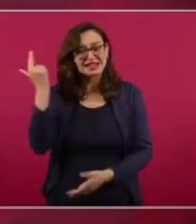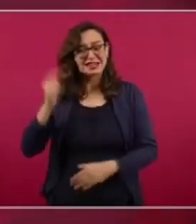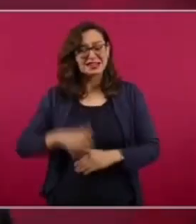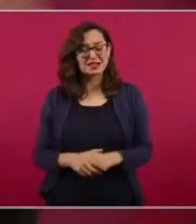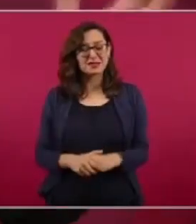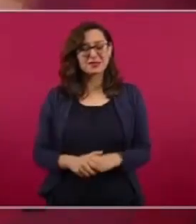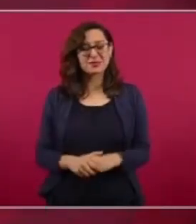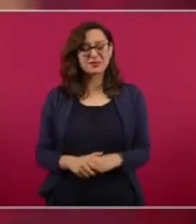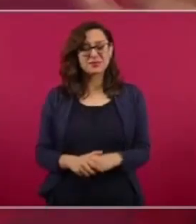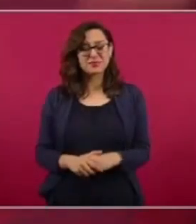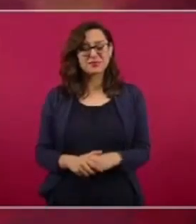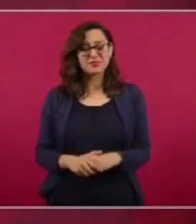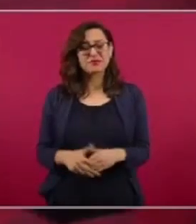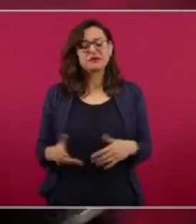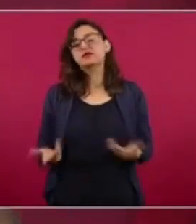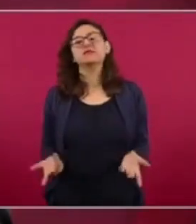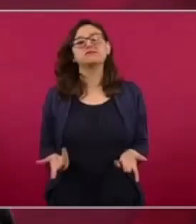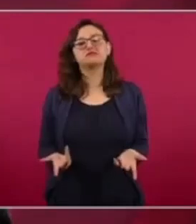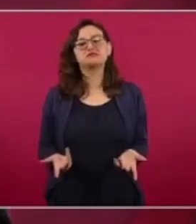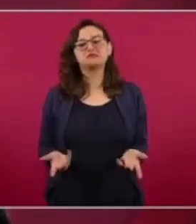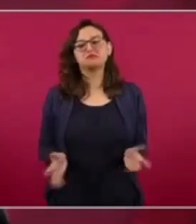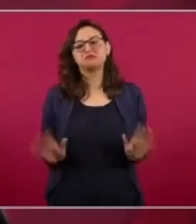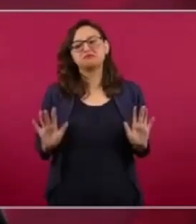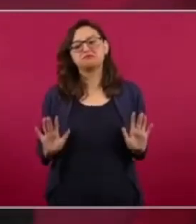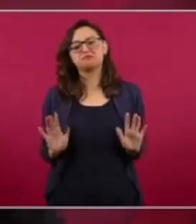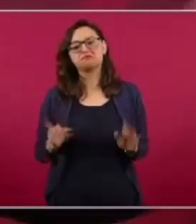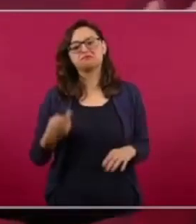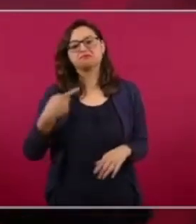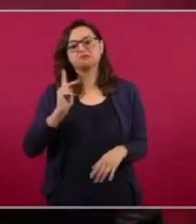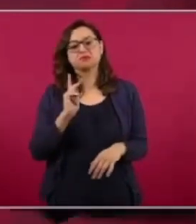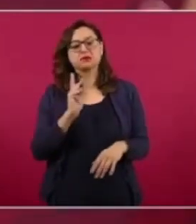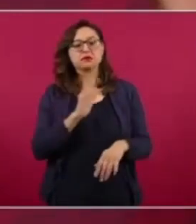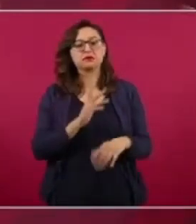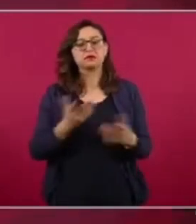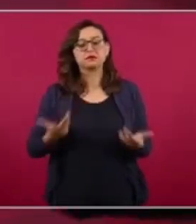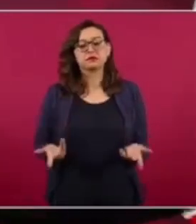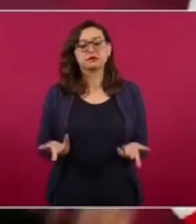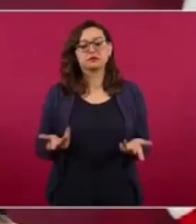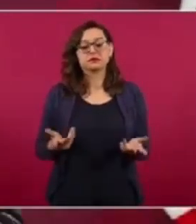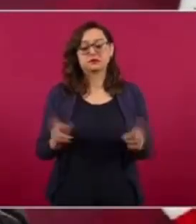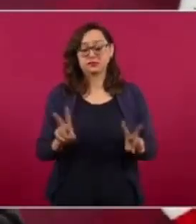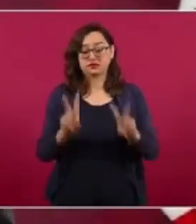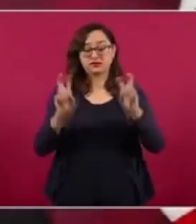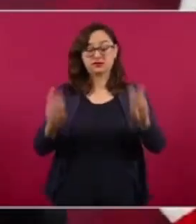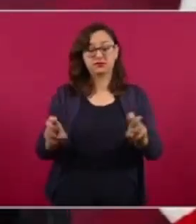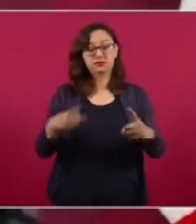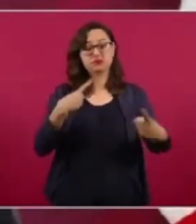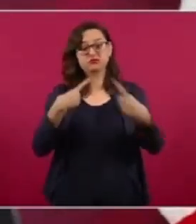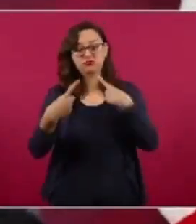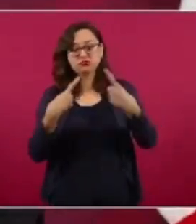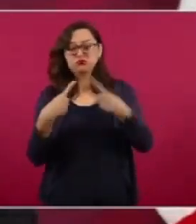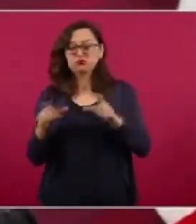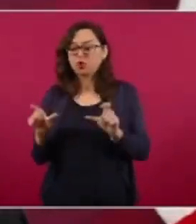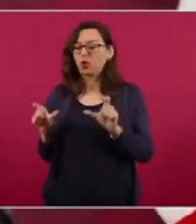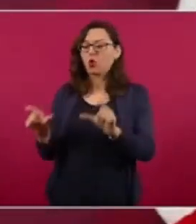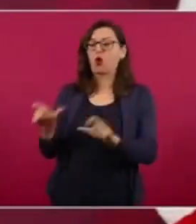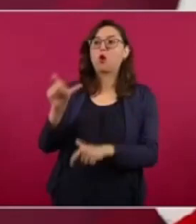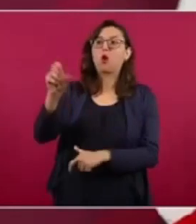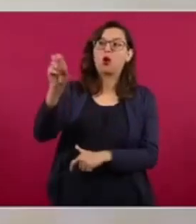y todo queda en que cuando se trata el asunto del bloqueo en la ONU,